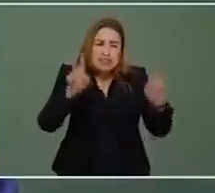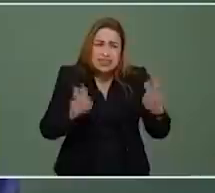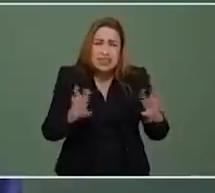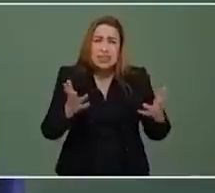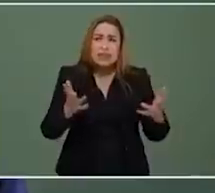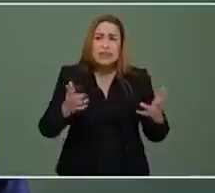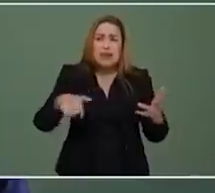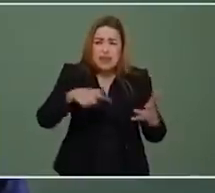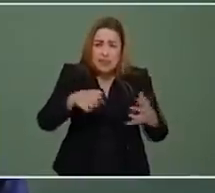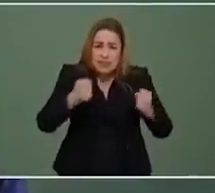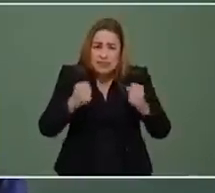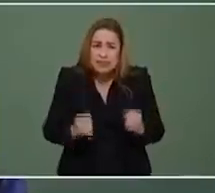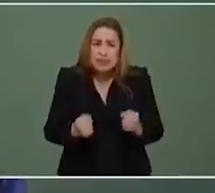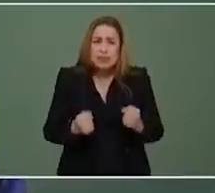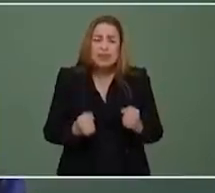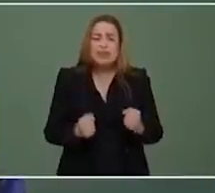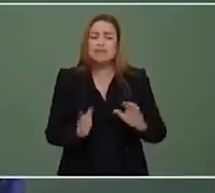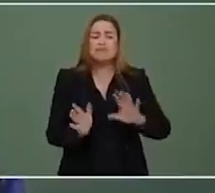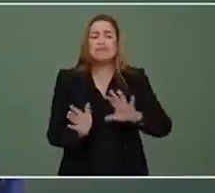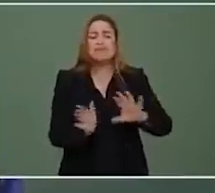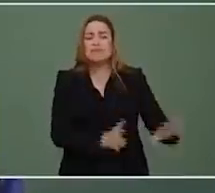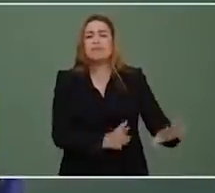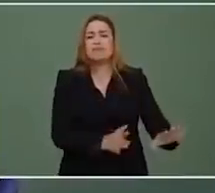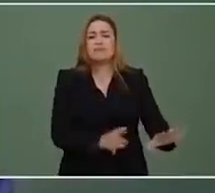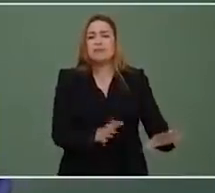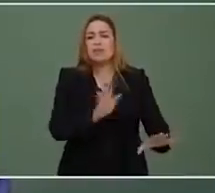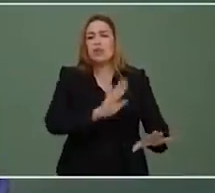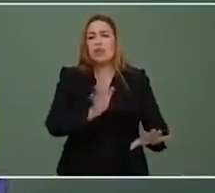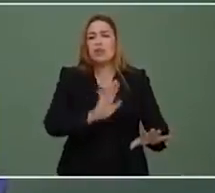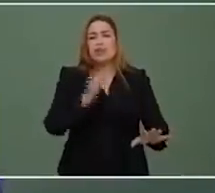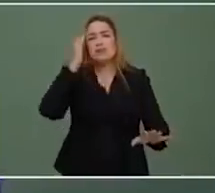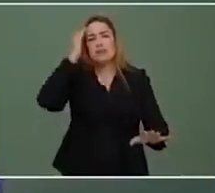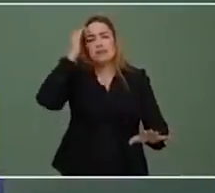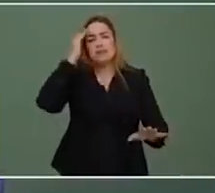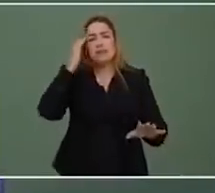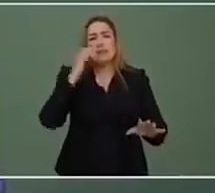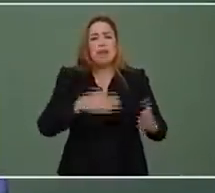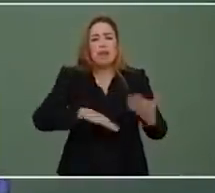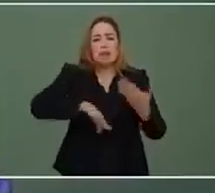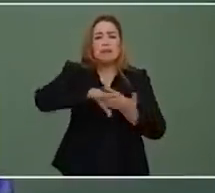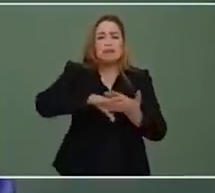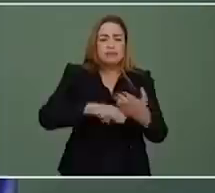apostemos a la politización somos opositores